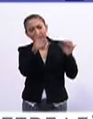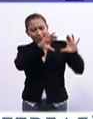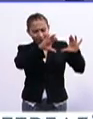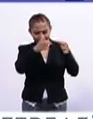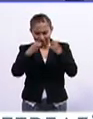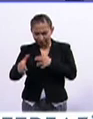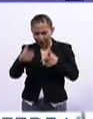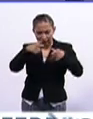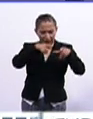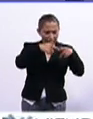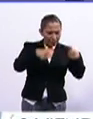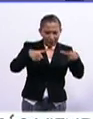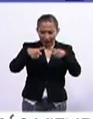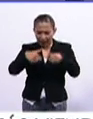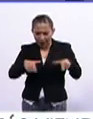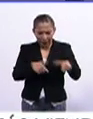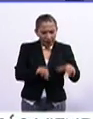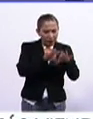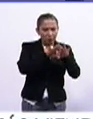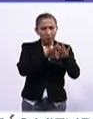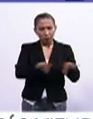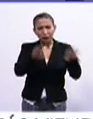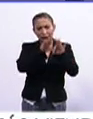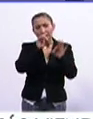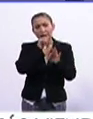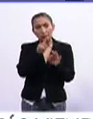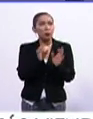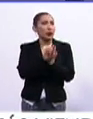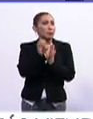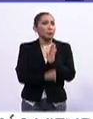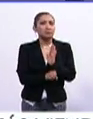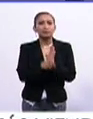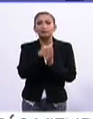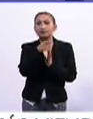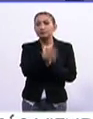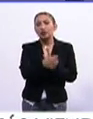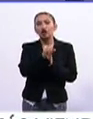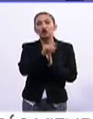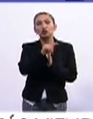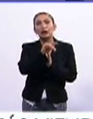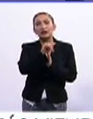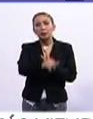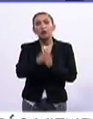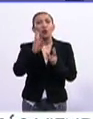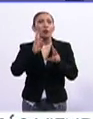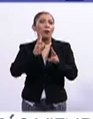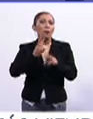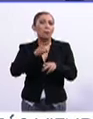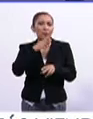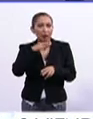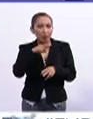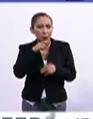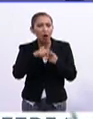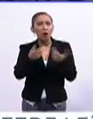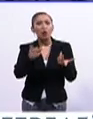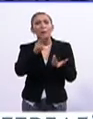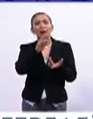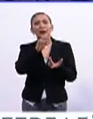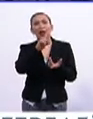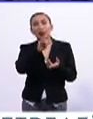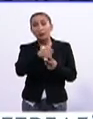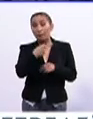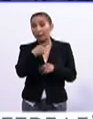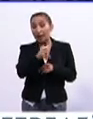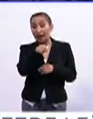categorías gramaticales importantes, tan elementales como sustantivo y verbo, y predicados.